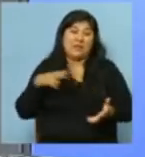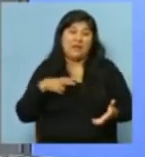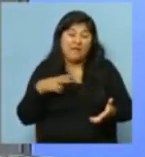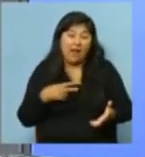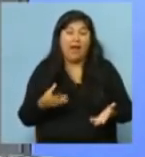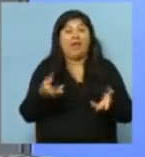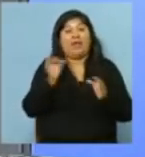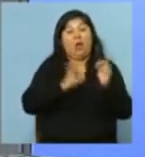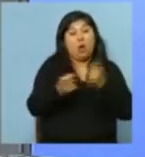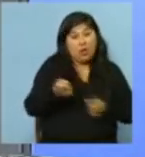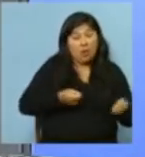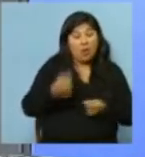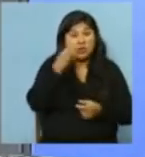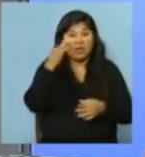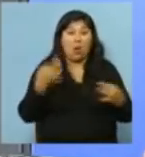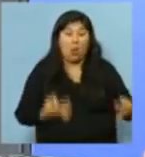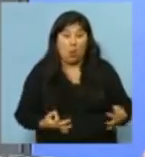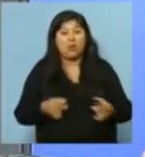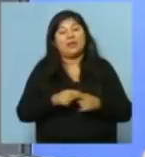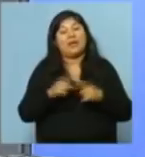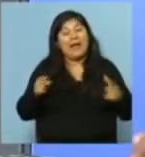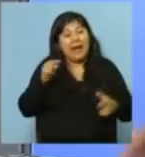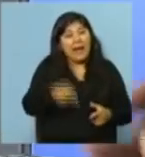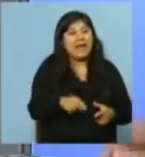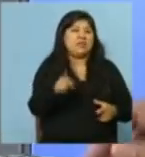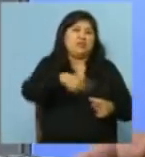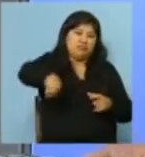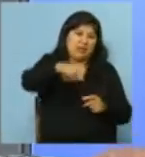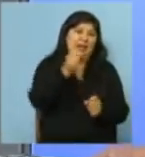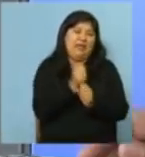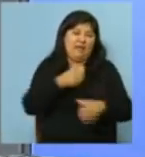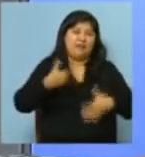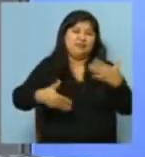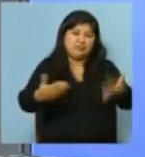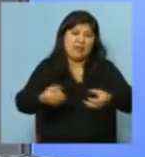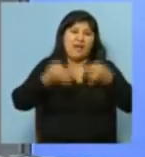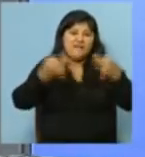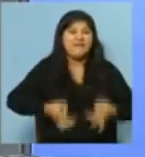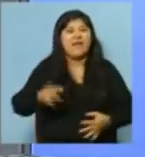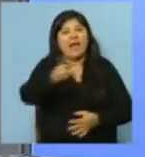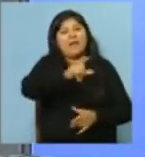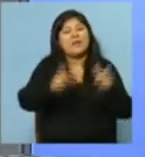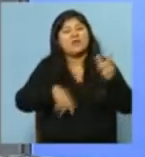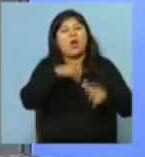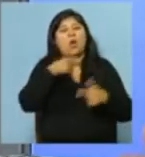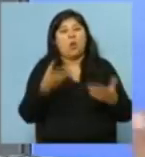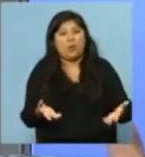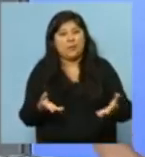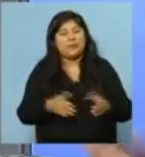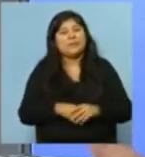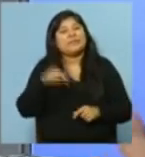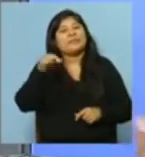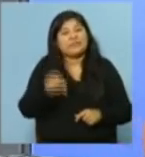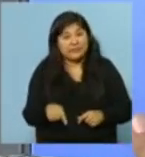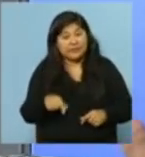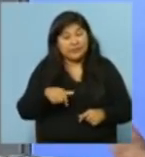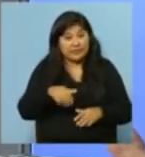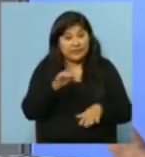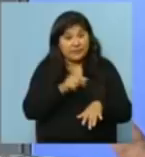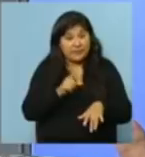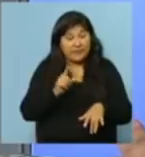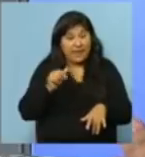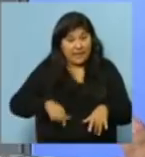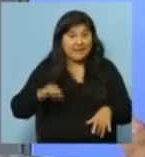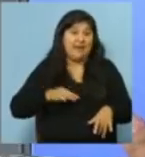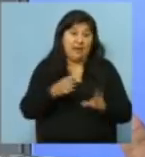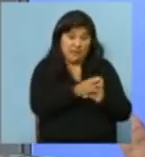área y y obviamente esto le hace bien a todos los jujeños esto se inaugura ahora este año este año terminamos la primera etapa en el mes